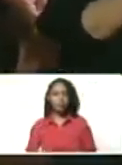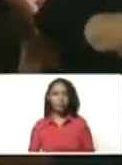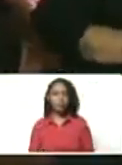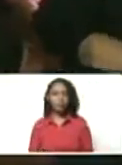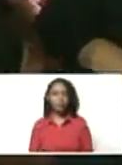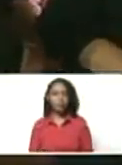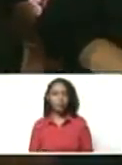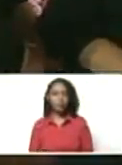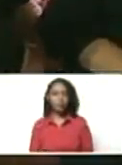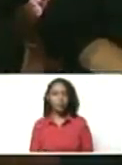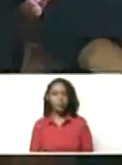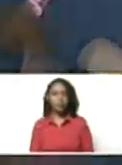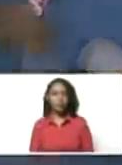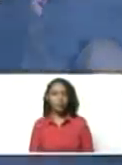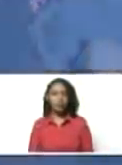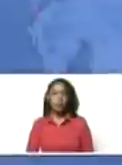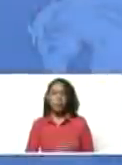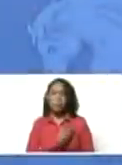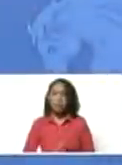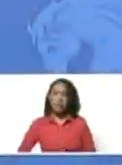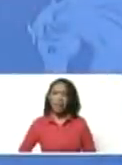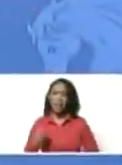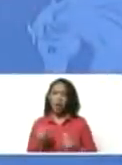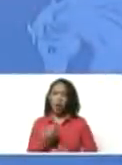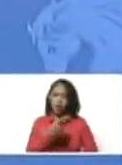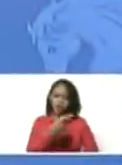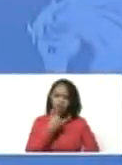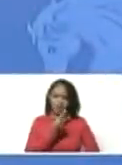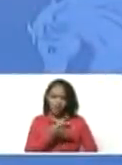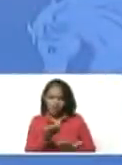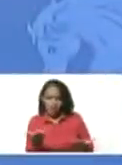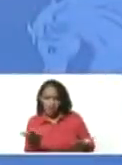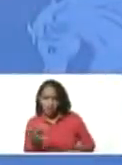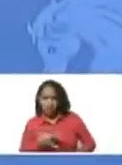Él me dijo, presidente, ¿cómo usted dice eso?